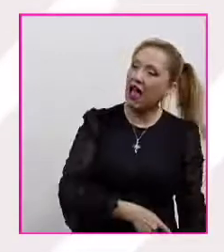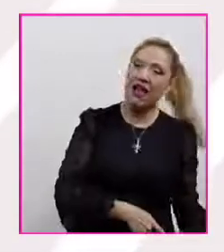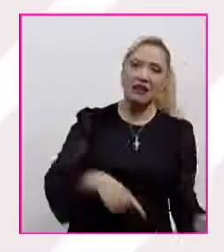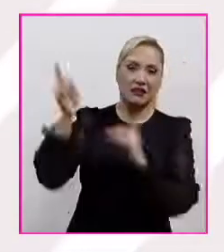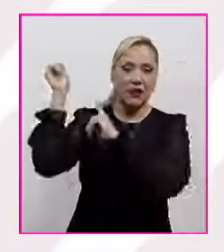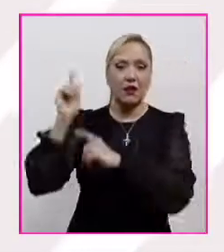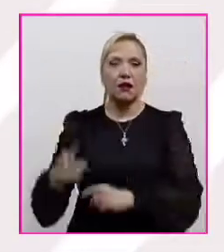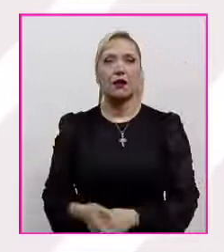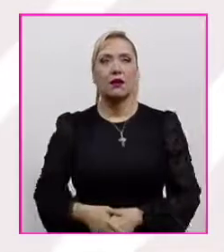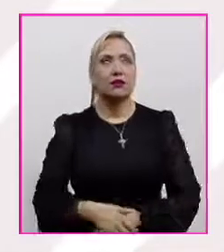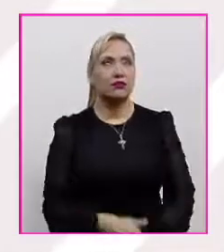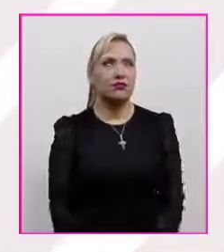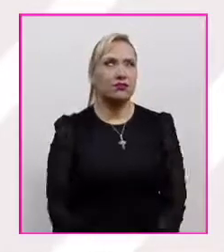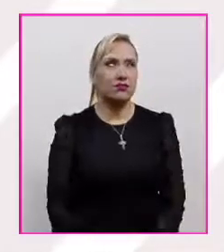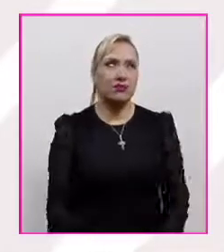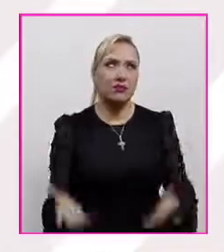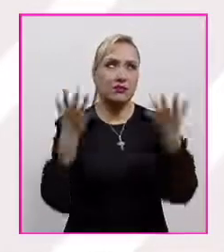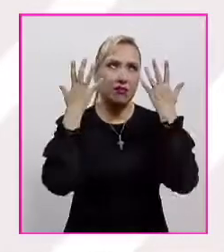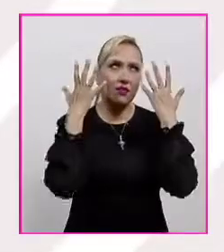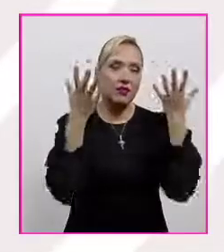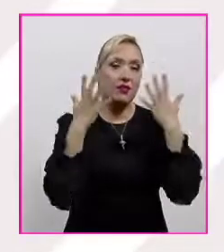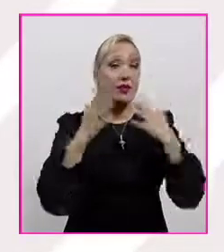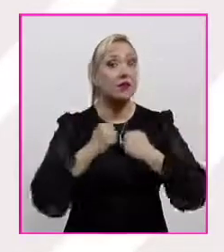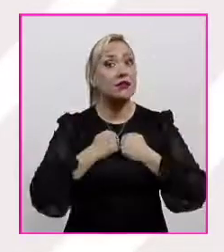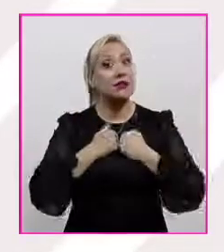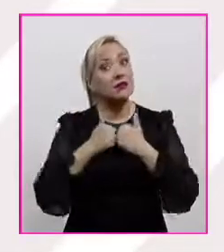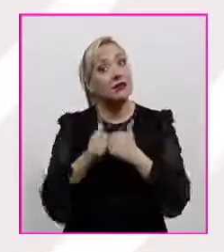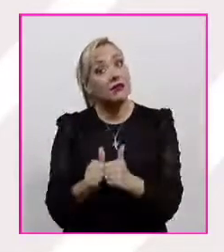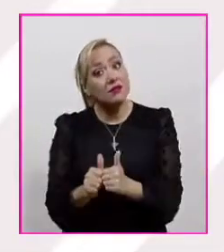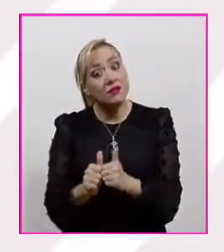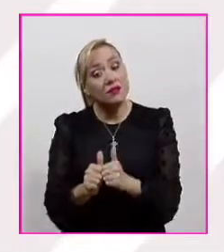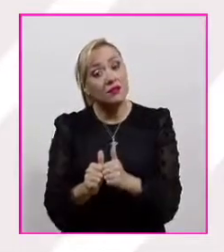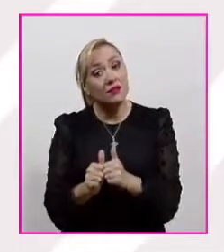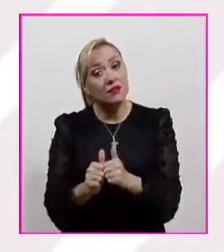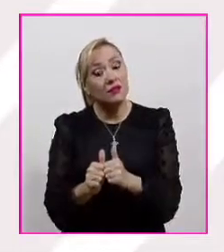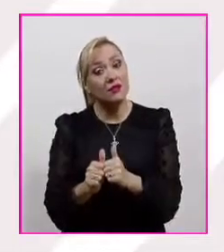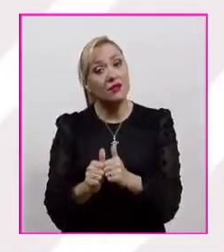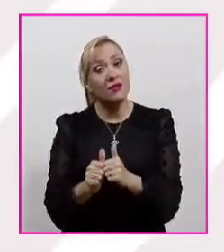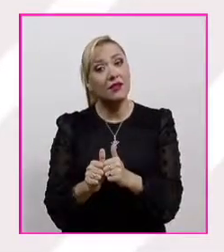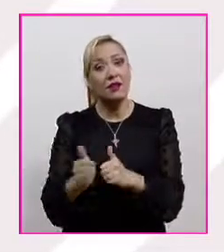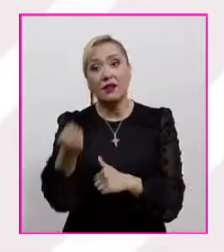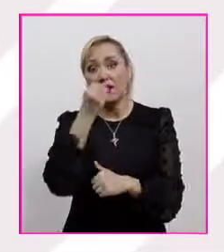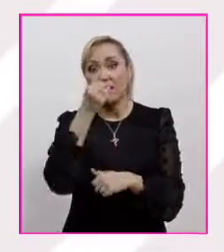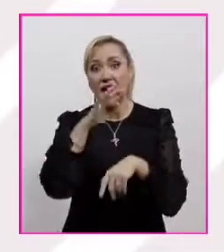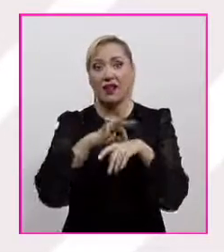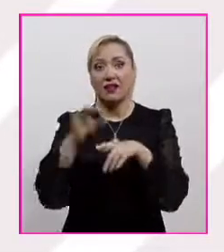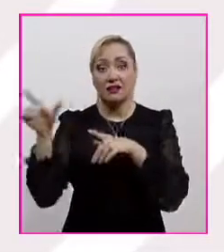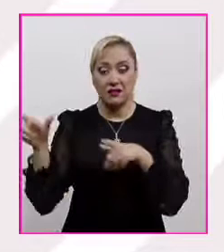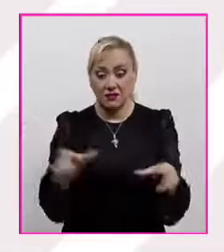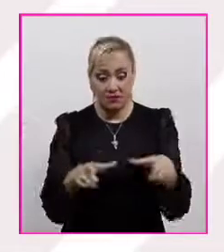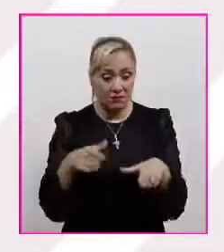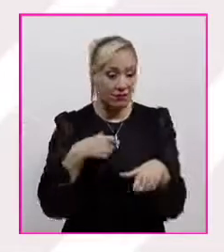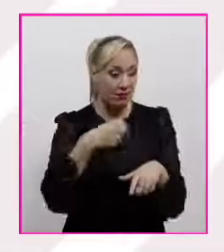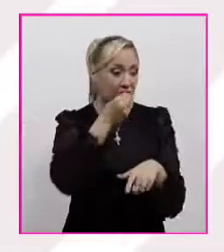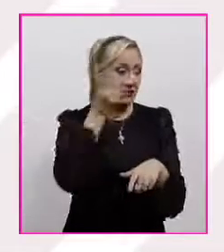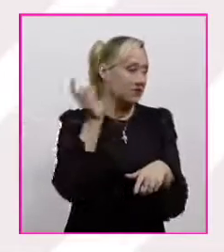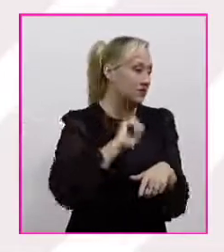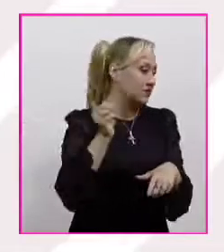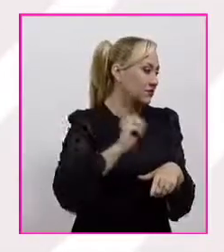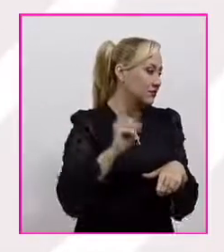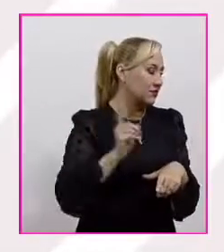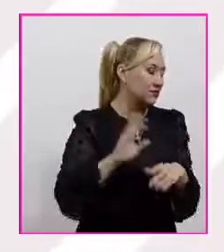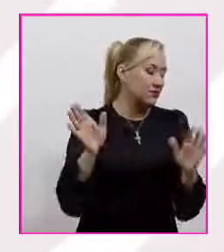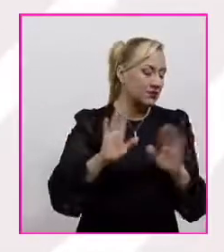Bueno, o sea, el hombre estuvo en detención y estuvo además sometido a una dieta de la cual no podía, porque por